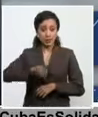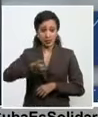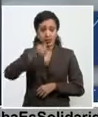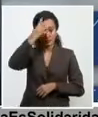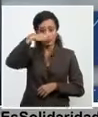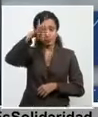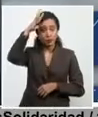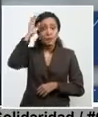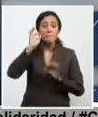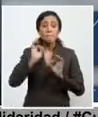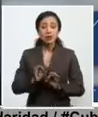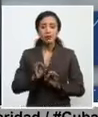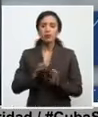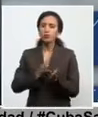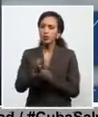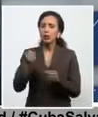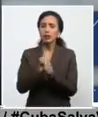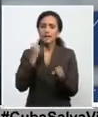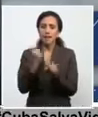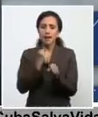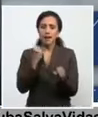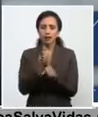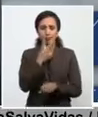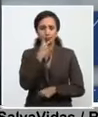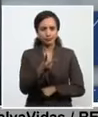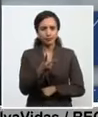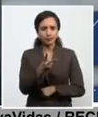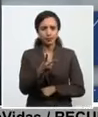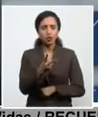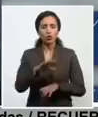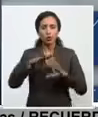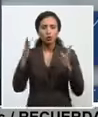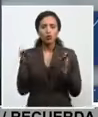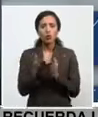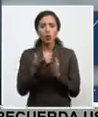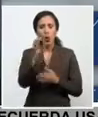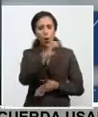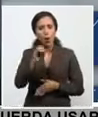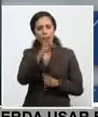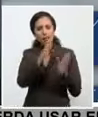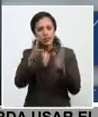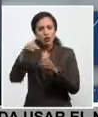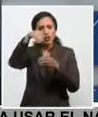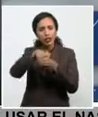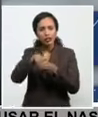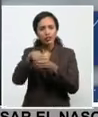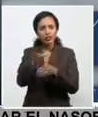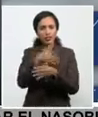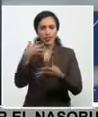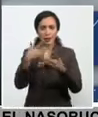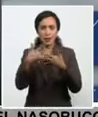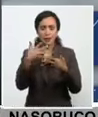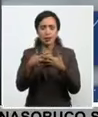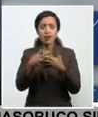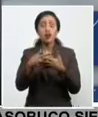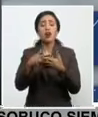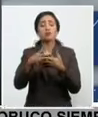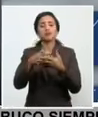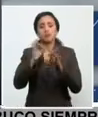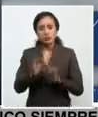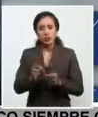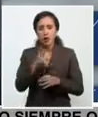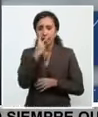con exigencia y mucho detalle la organización de las diferentes instituciones donde se están atendiendo a las personas, ya sean